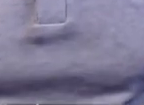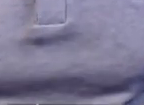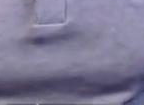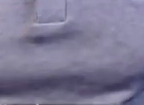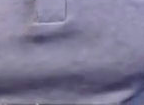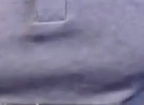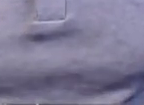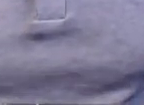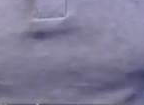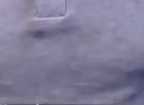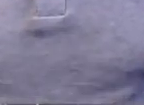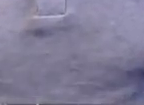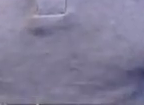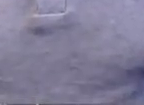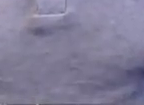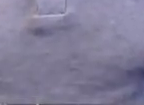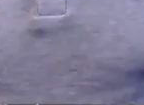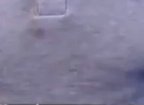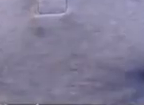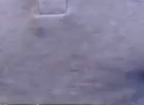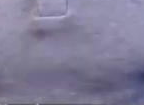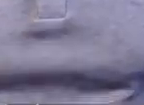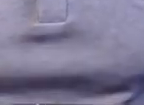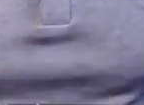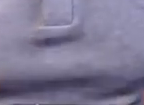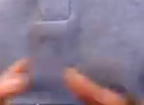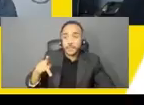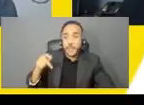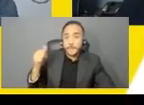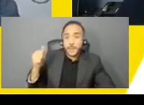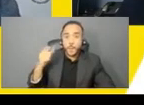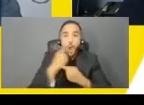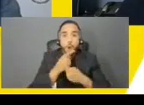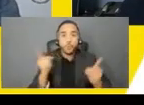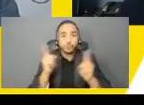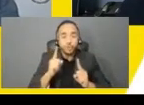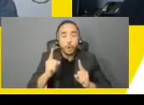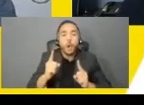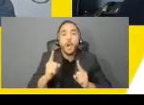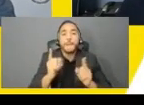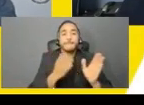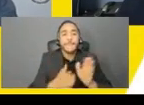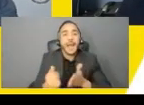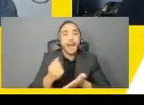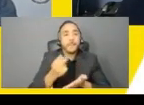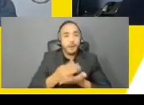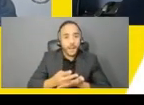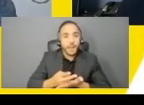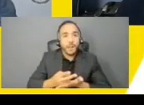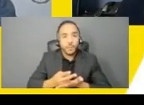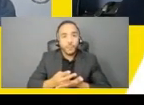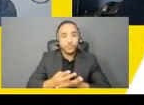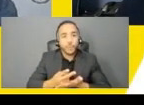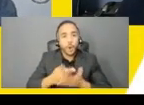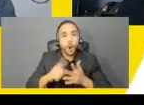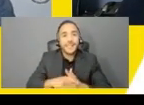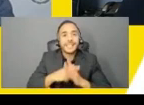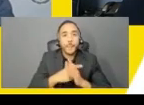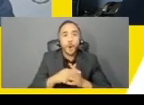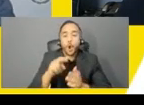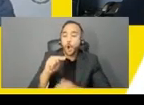$400 millones a familias que deben ver el dinero reflejado en sus cuentas en los próximos días, según el